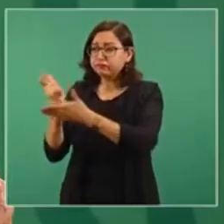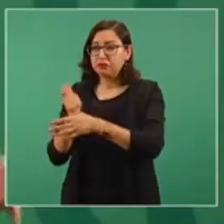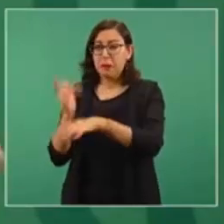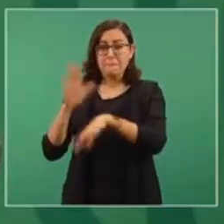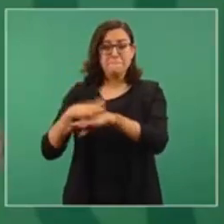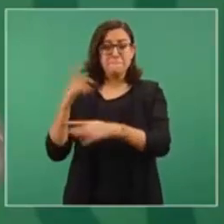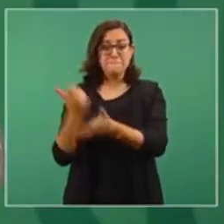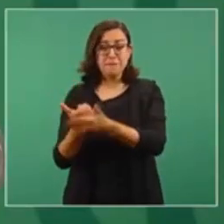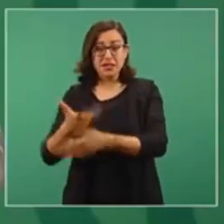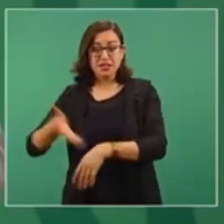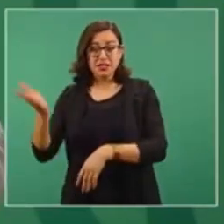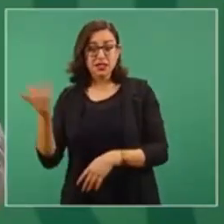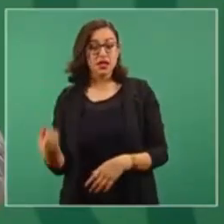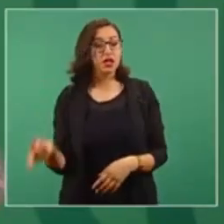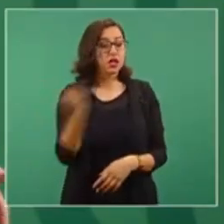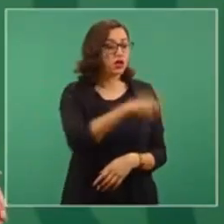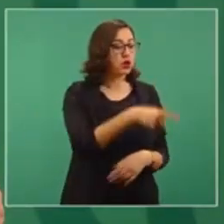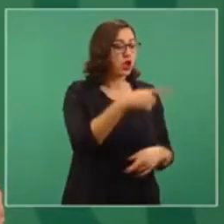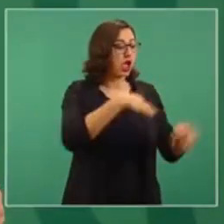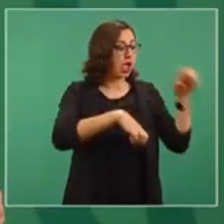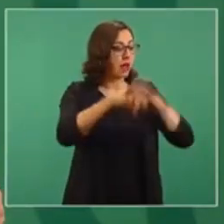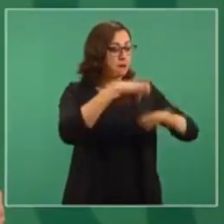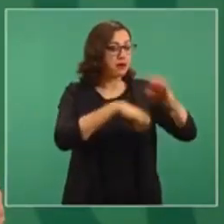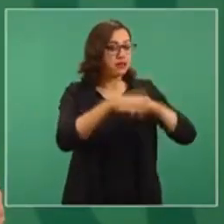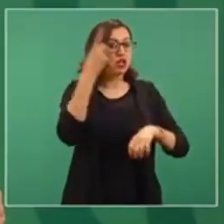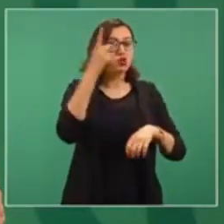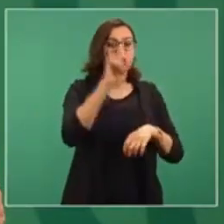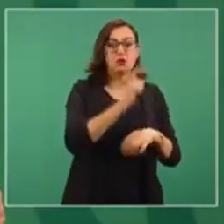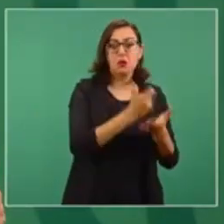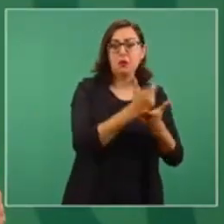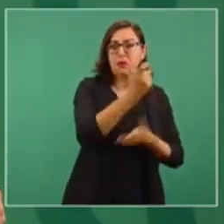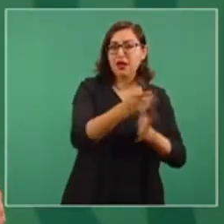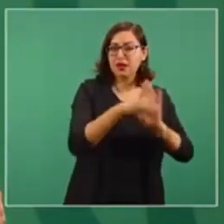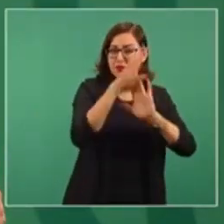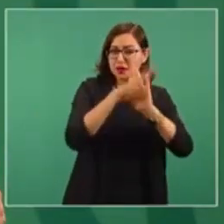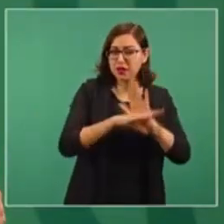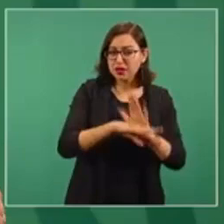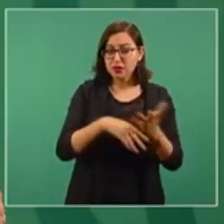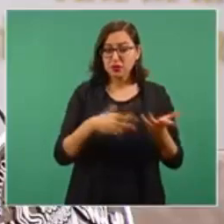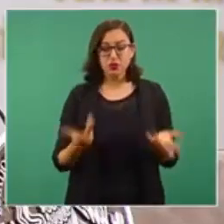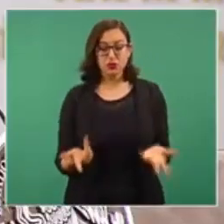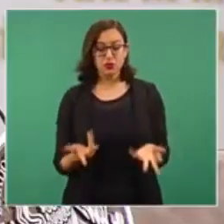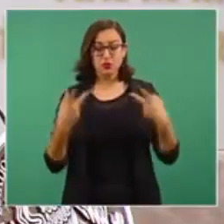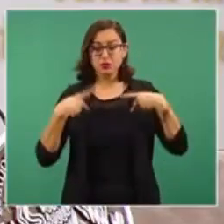los ciudadanos, las personas, las familias,